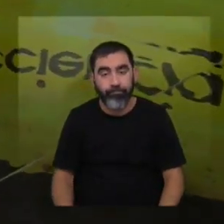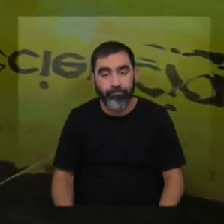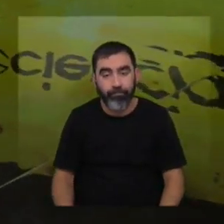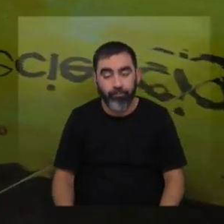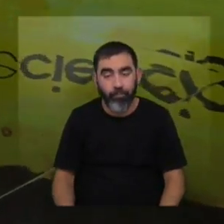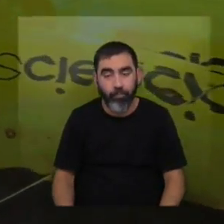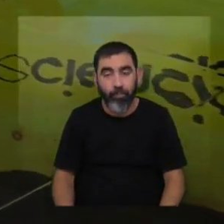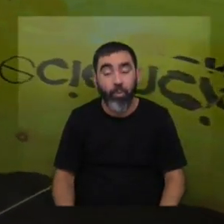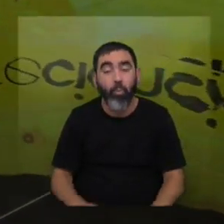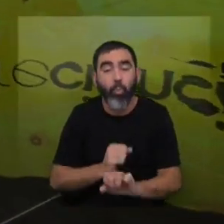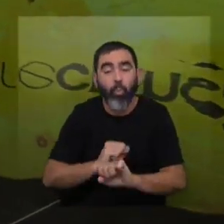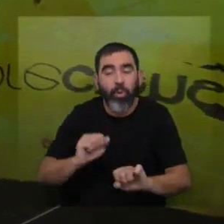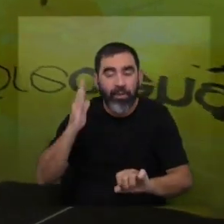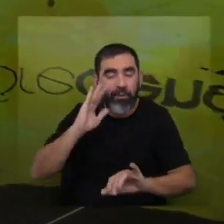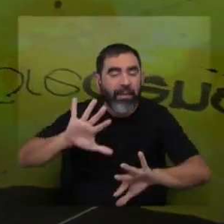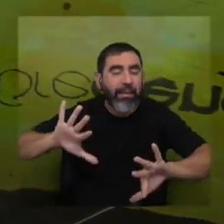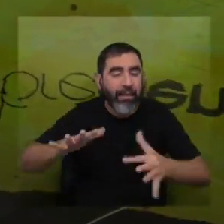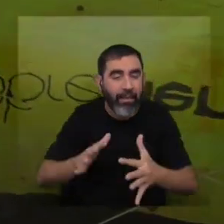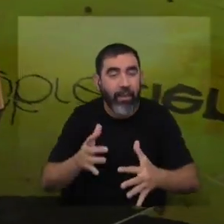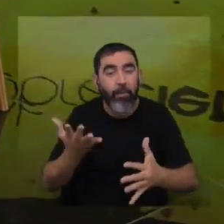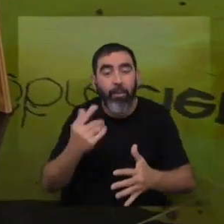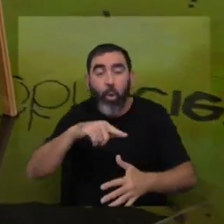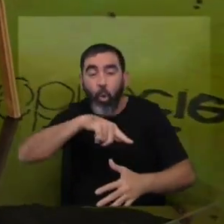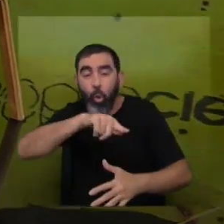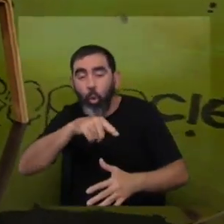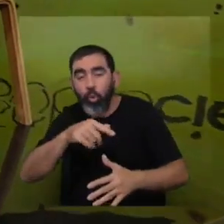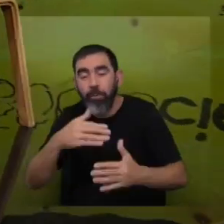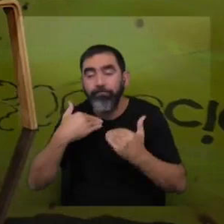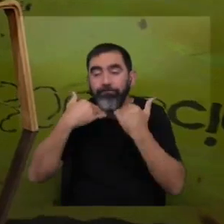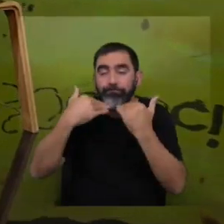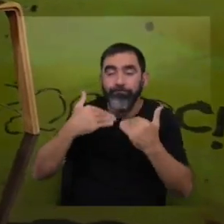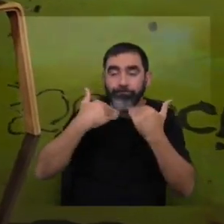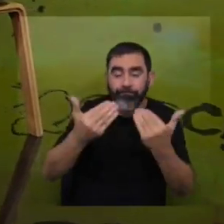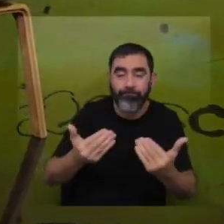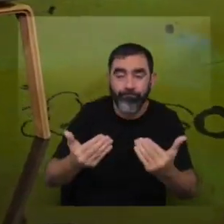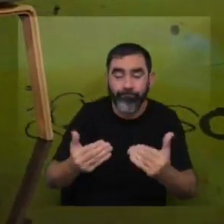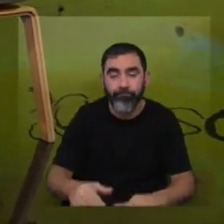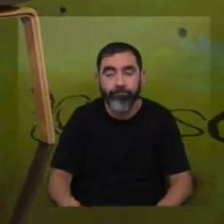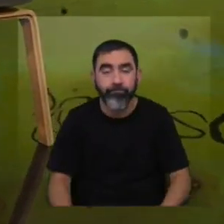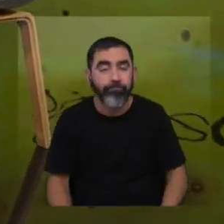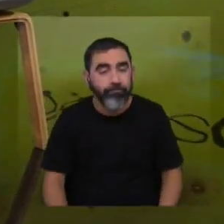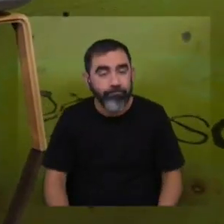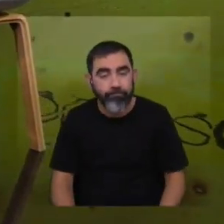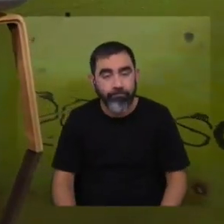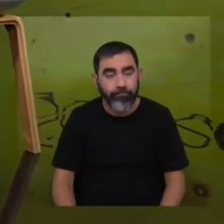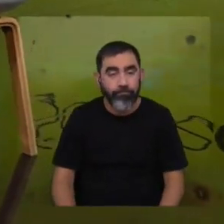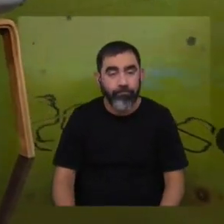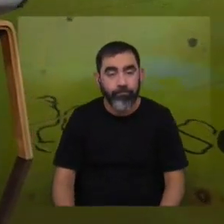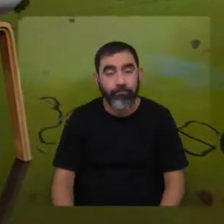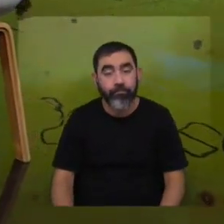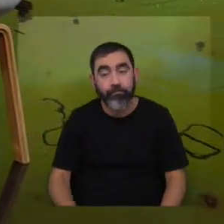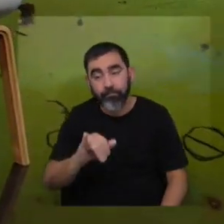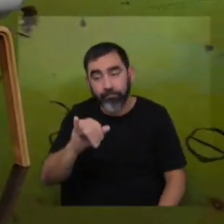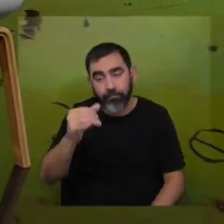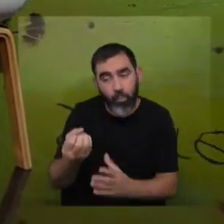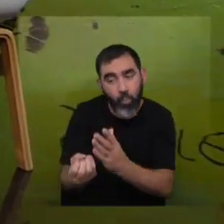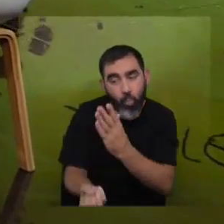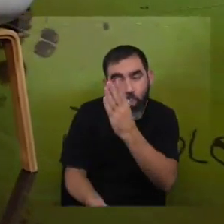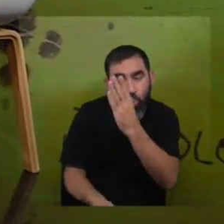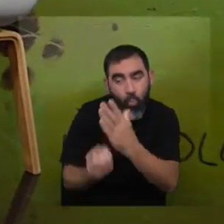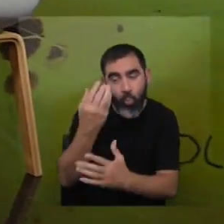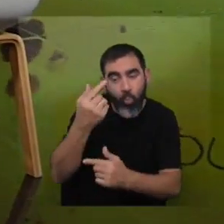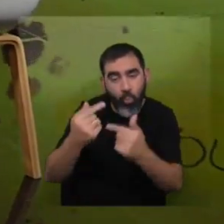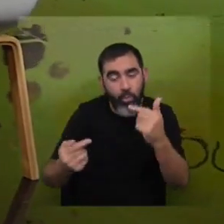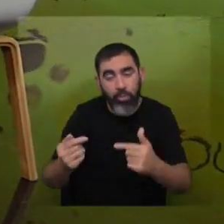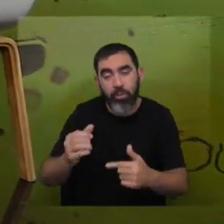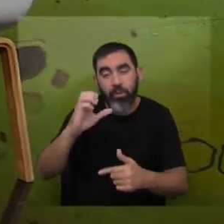podemos saber qué vamos a hacer, qué ponemos, pero no sabemos dónde. Y ahí aparecen las herramientas más modernas,